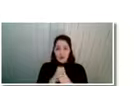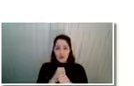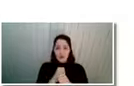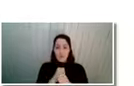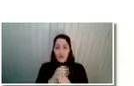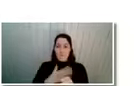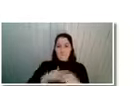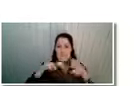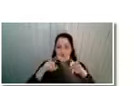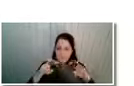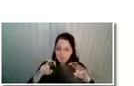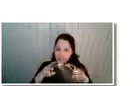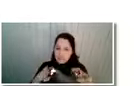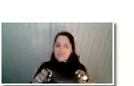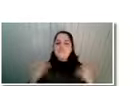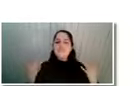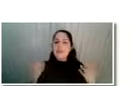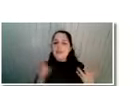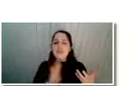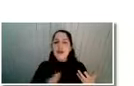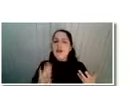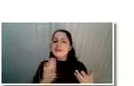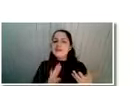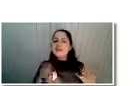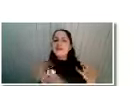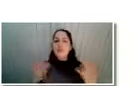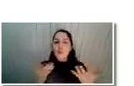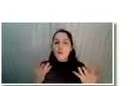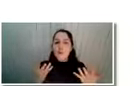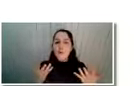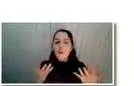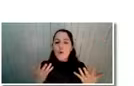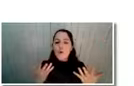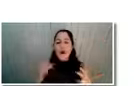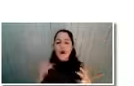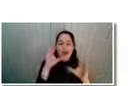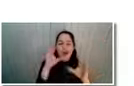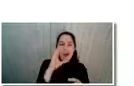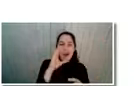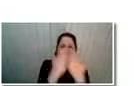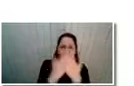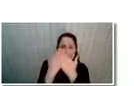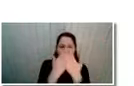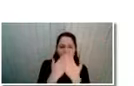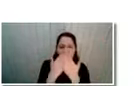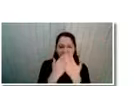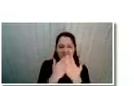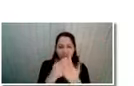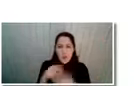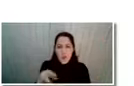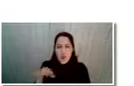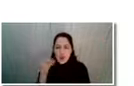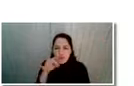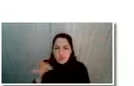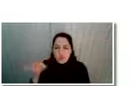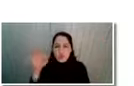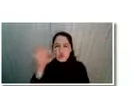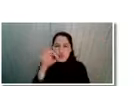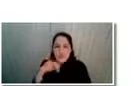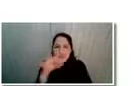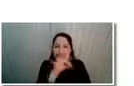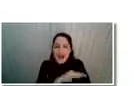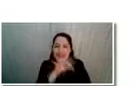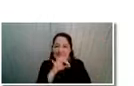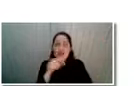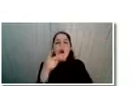investigación, se basa en estudiar cómo los insectos, particularmente en este momento las abejas, responden a variables ambientales.